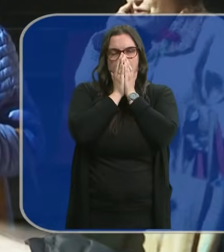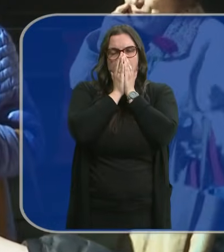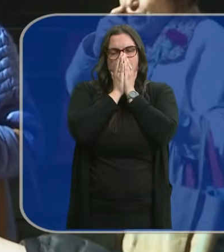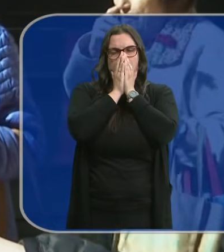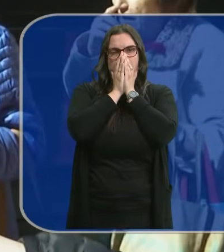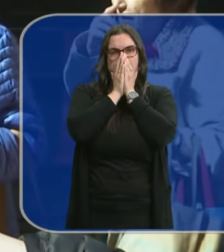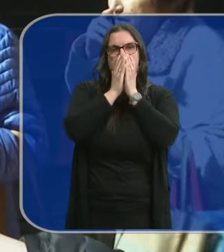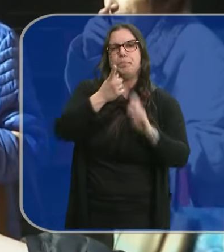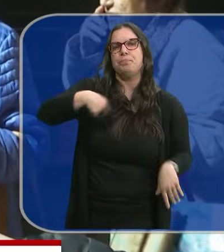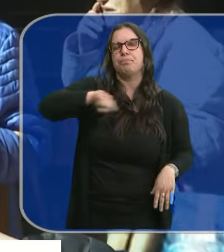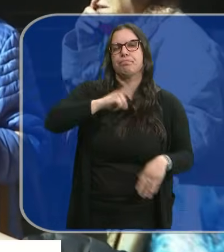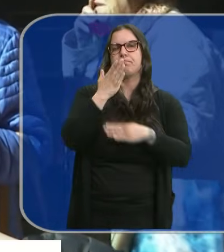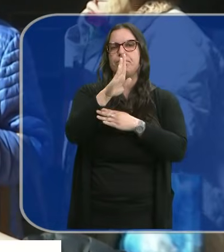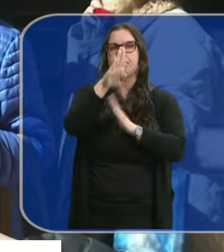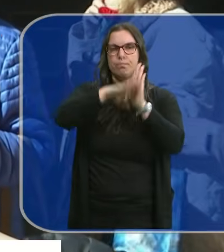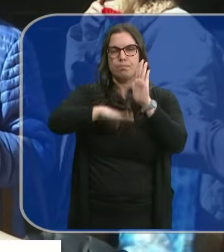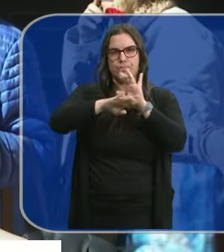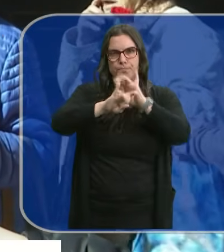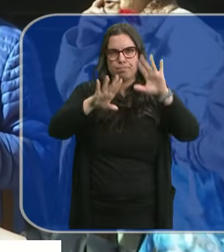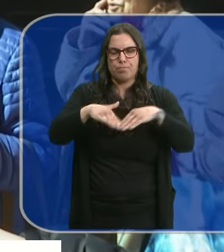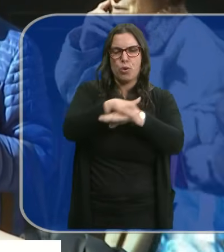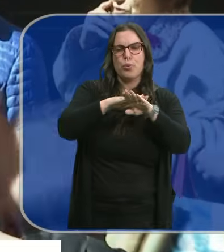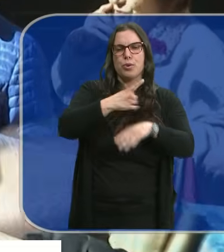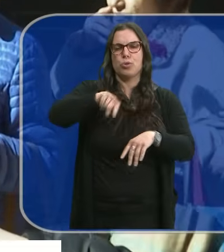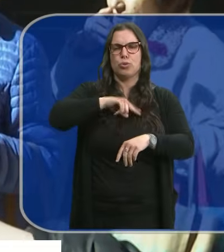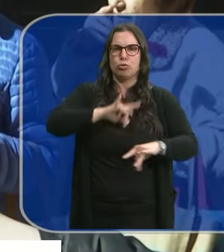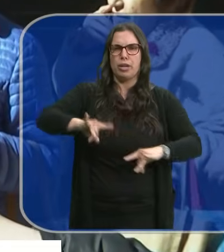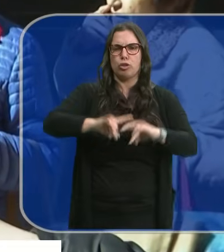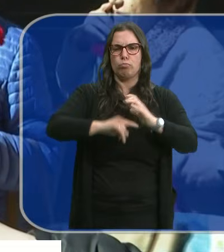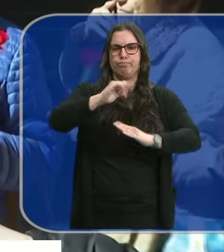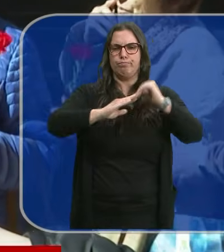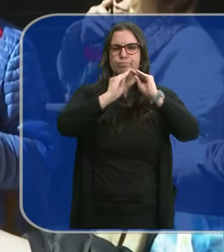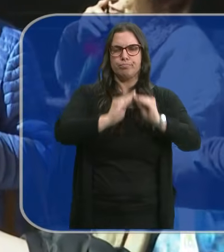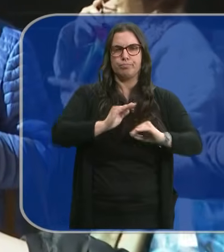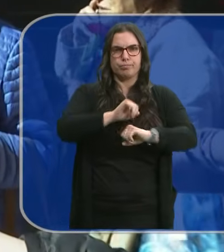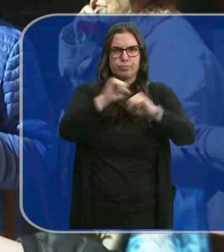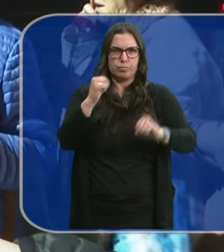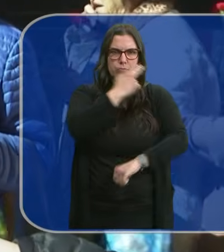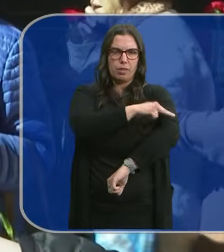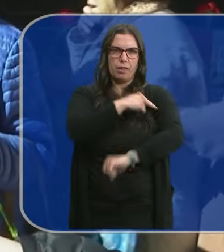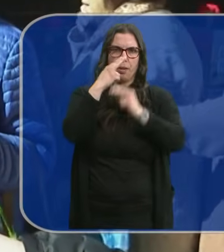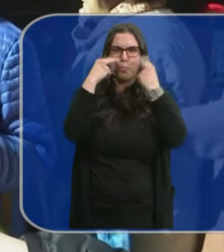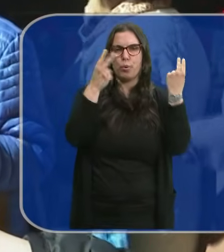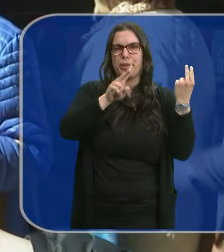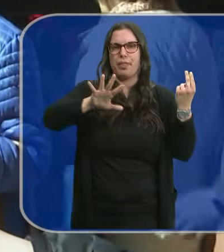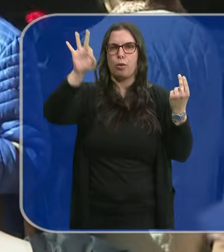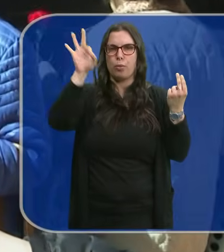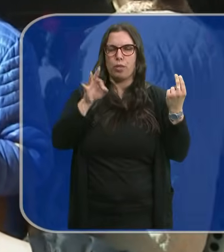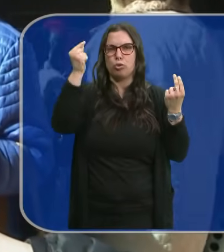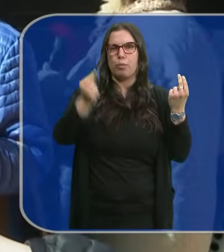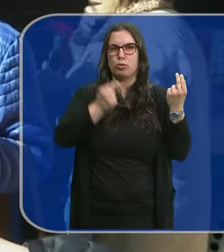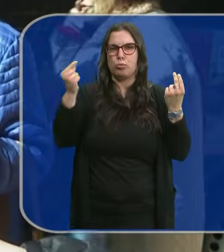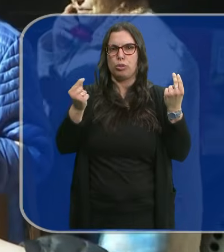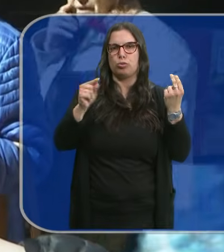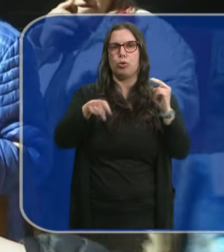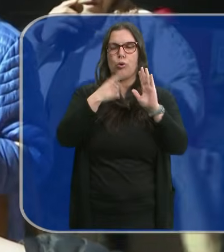Presentamos un programa claro, un programa de gobierno que hemos construido desde el territorio para reforzar esa sanidad pública con el 25% del